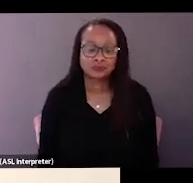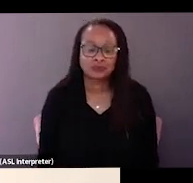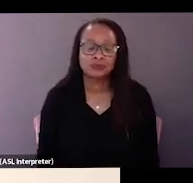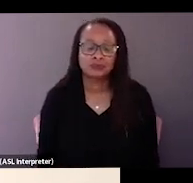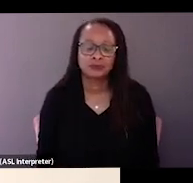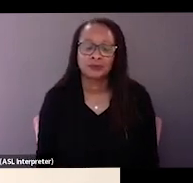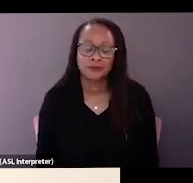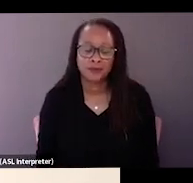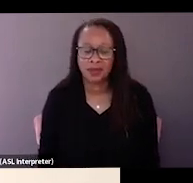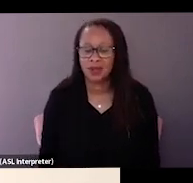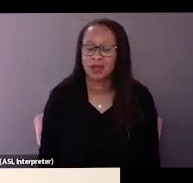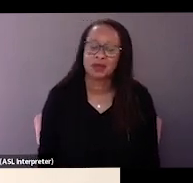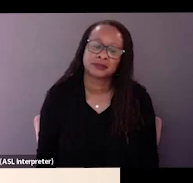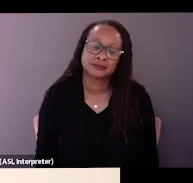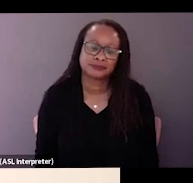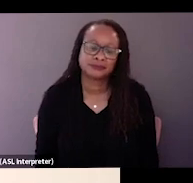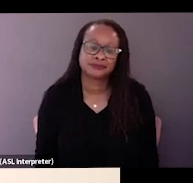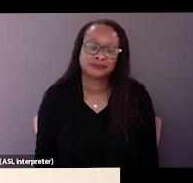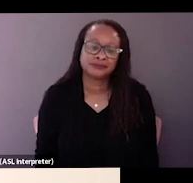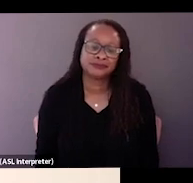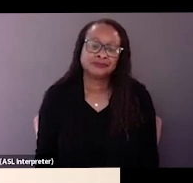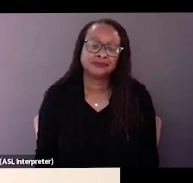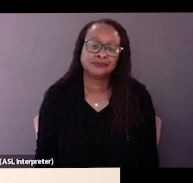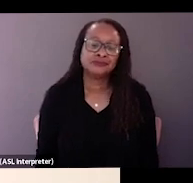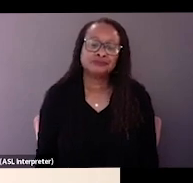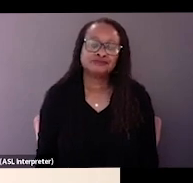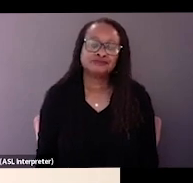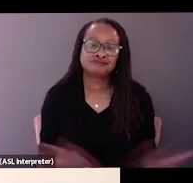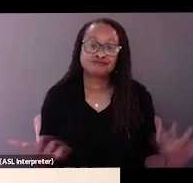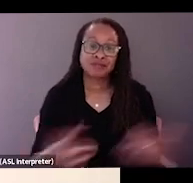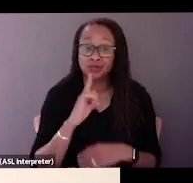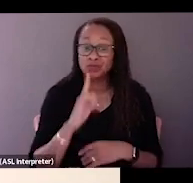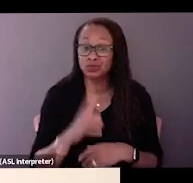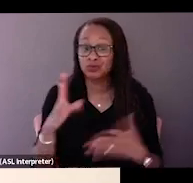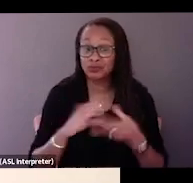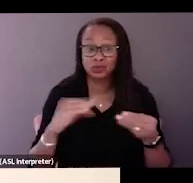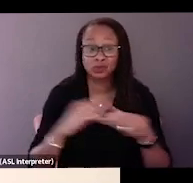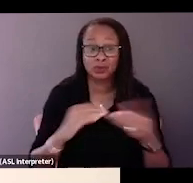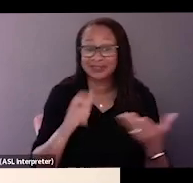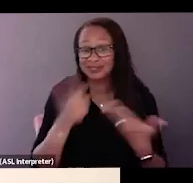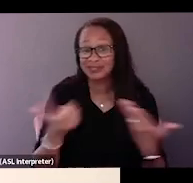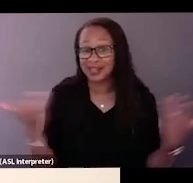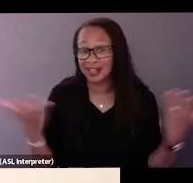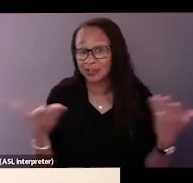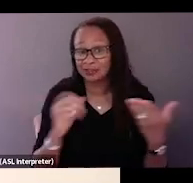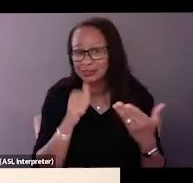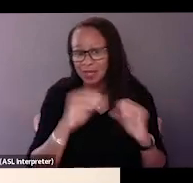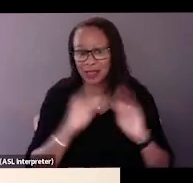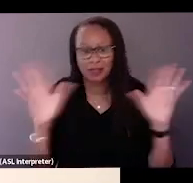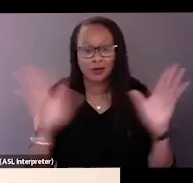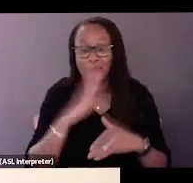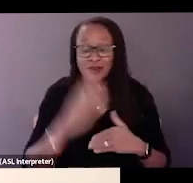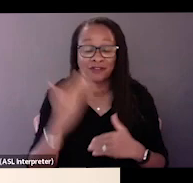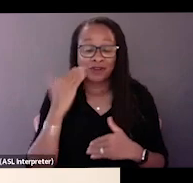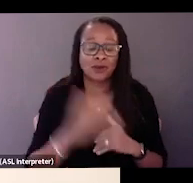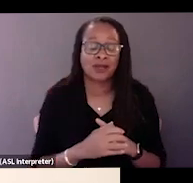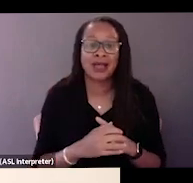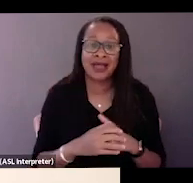investigación, el tratar de entender cómo y dónde se ubicaba ella como